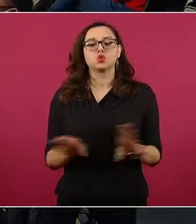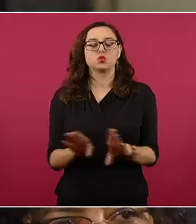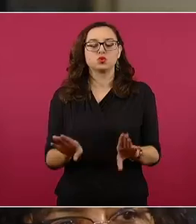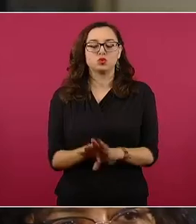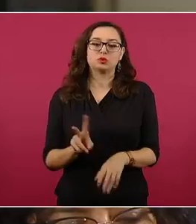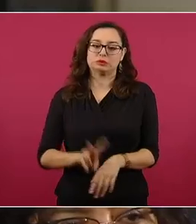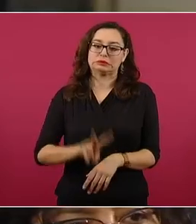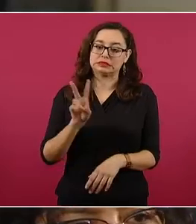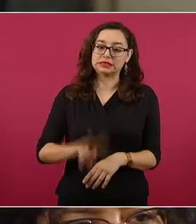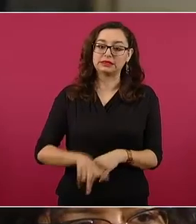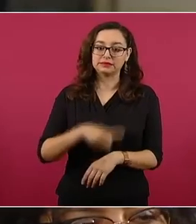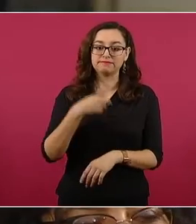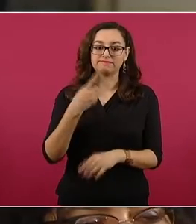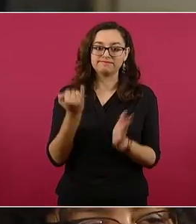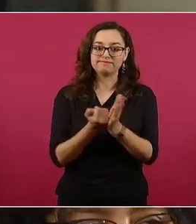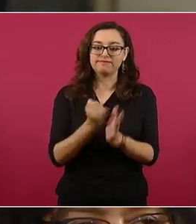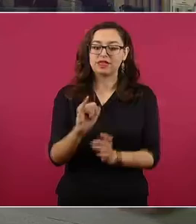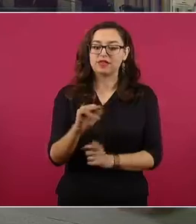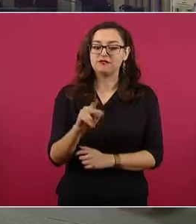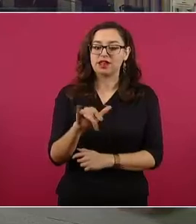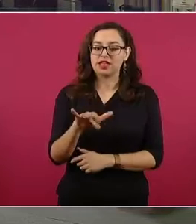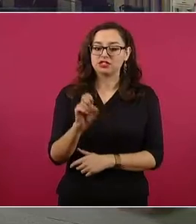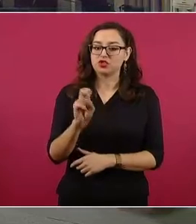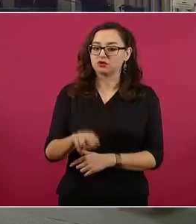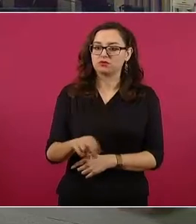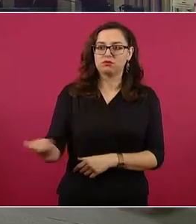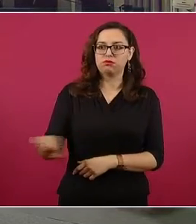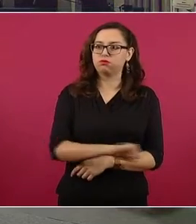afectan en la inflación? Sí, estamos